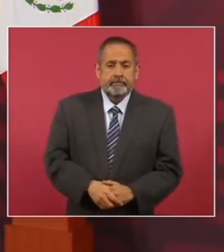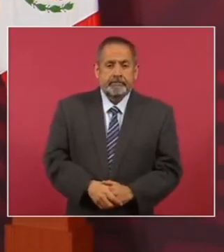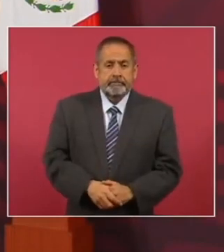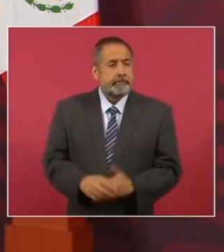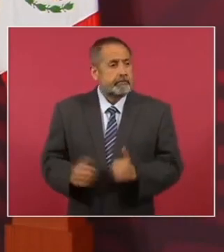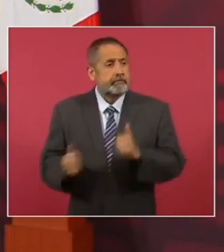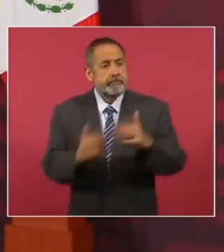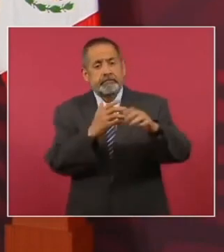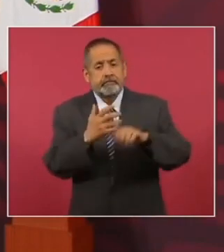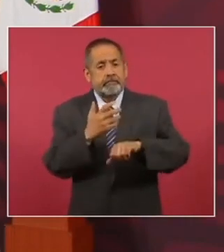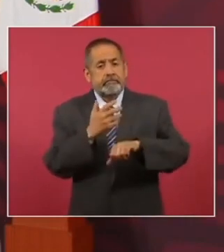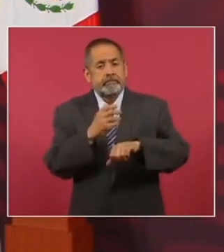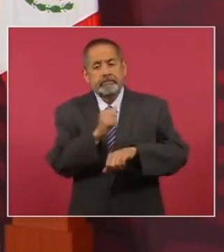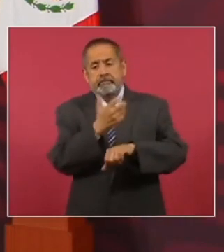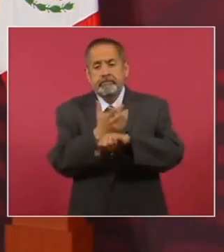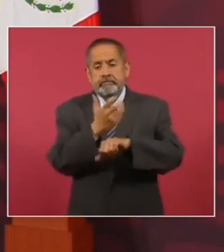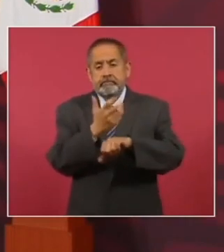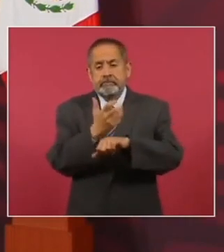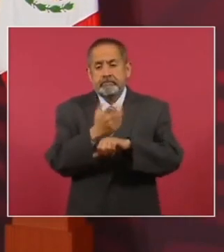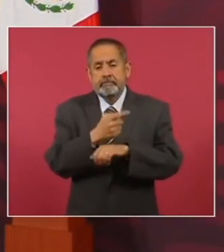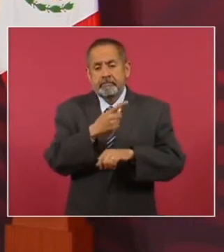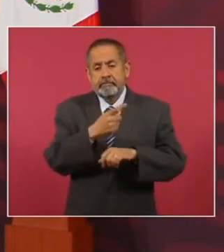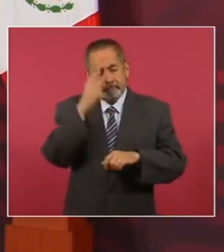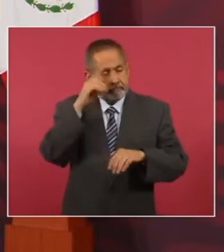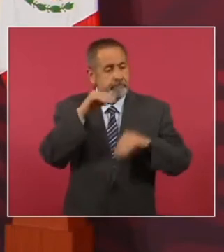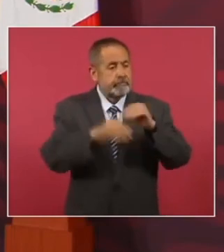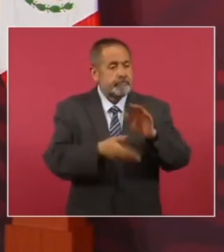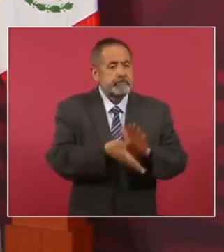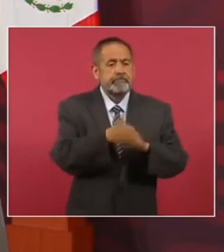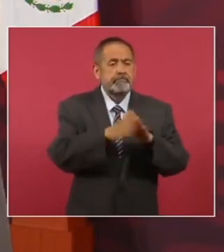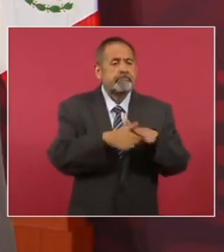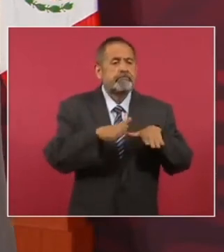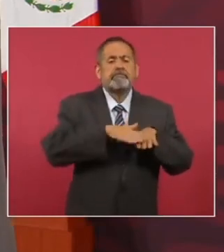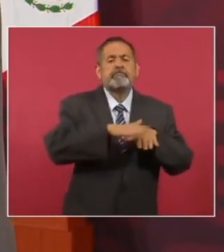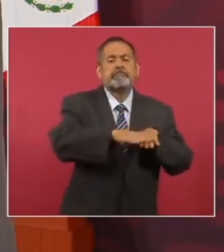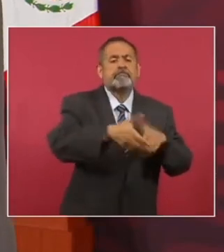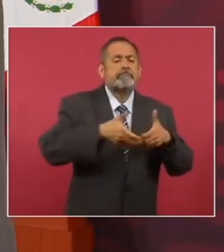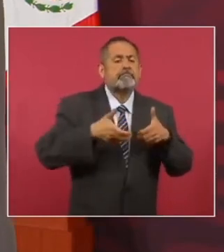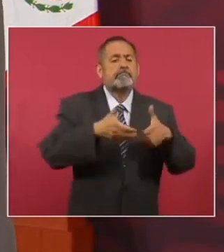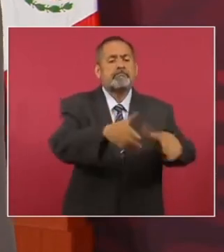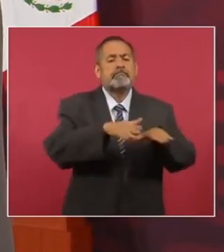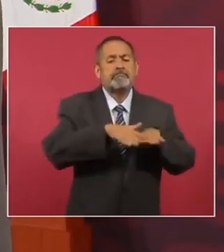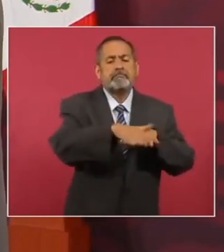a Estados Unidos para la construcción de carreteras allá.